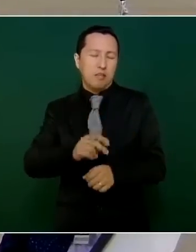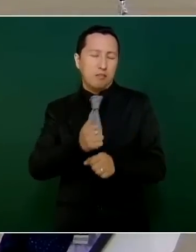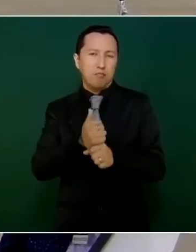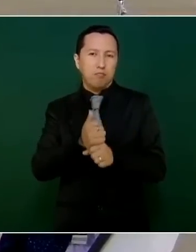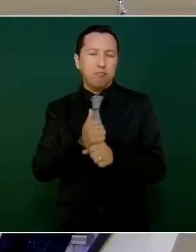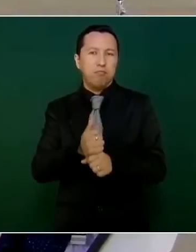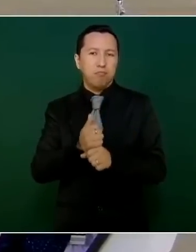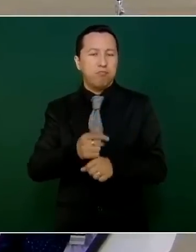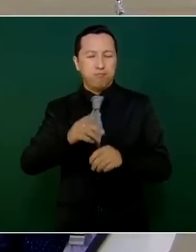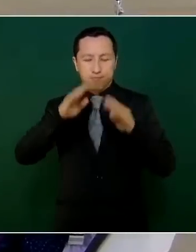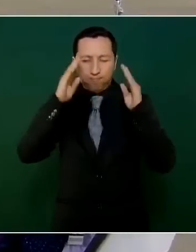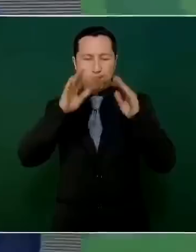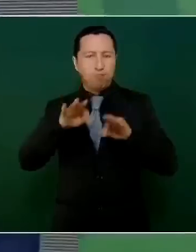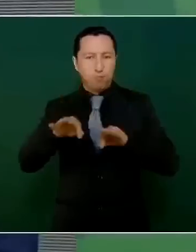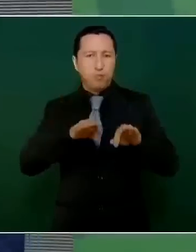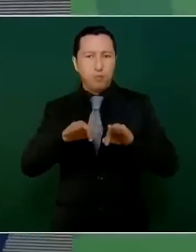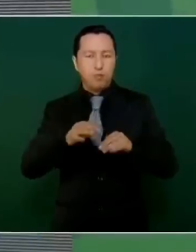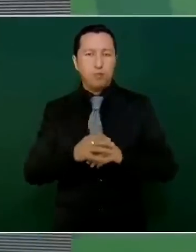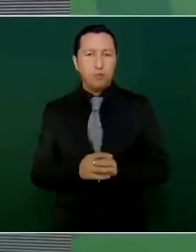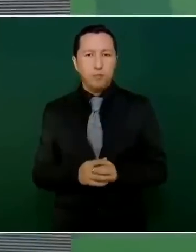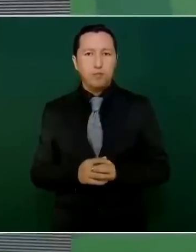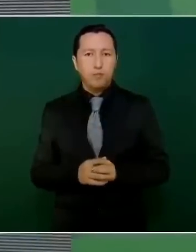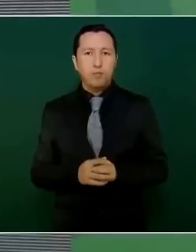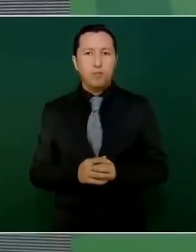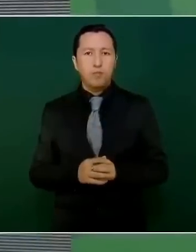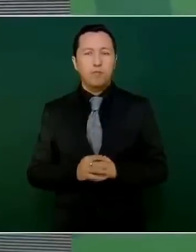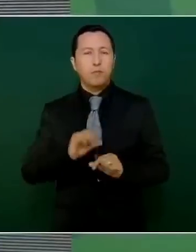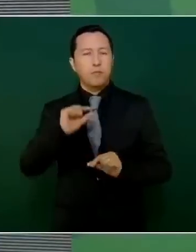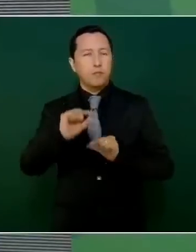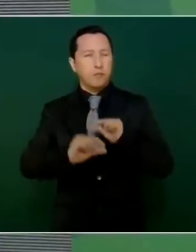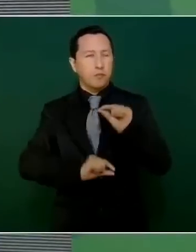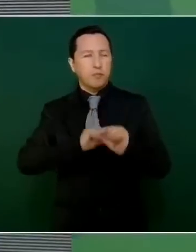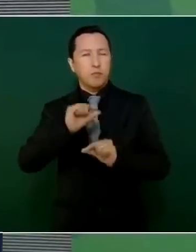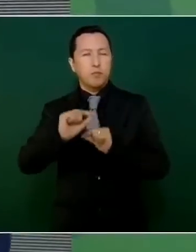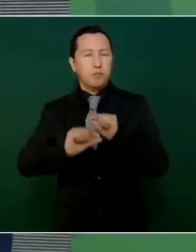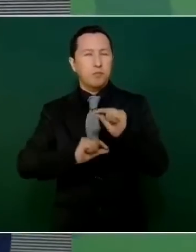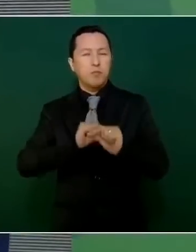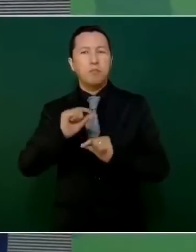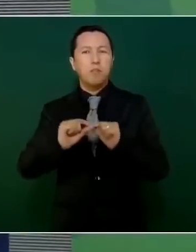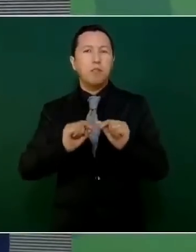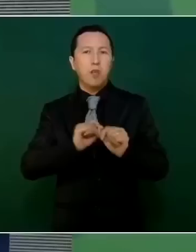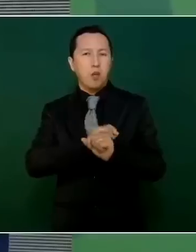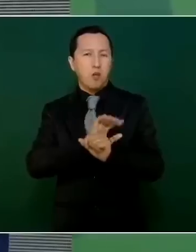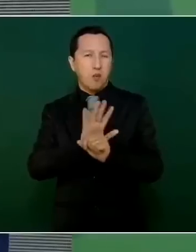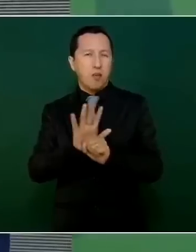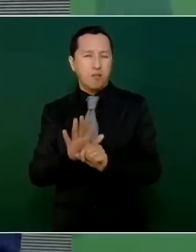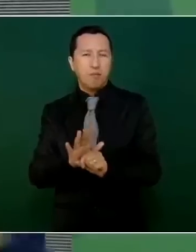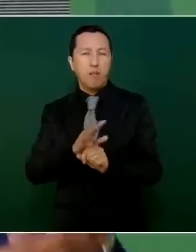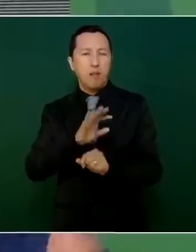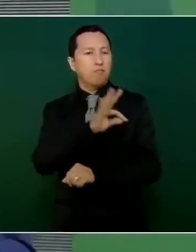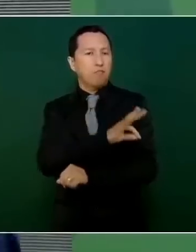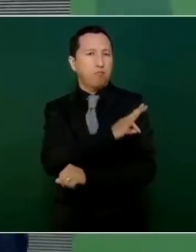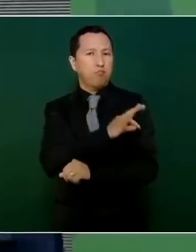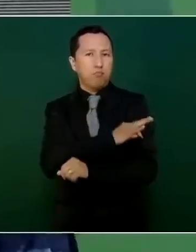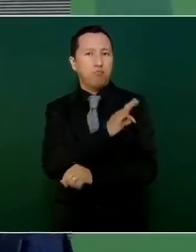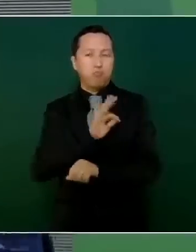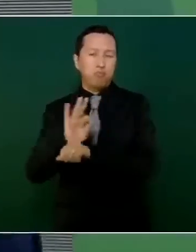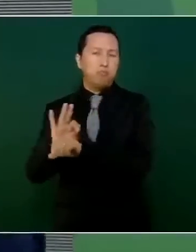no tiene esa pandemia los mismos efectos, que no causa los mismos daños, pues